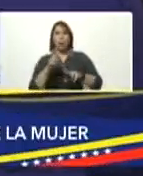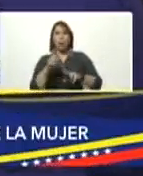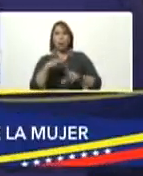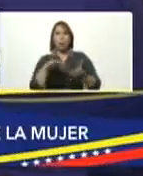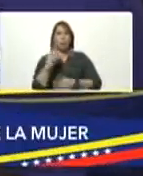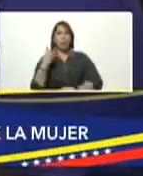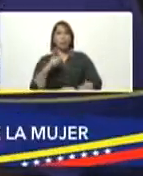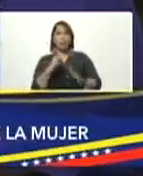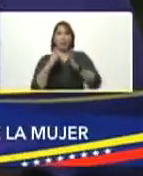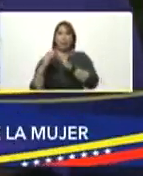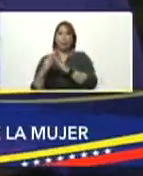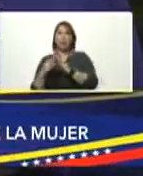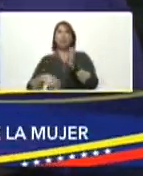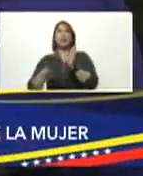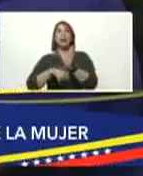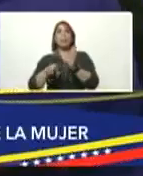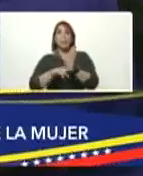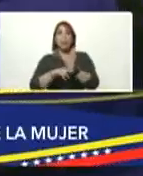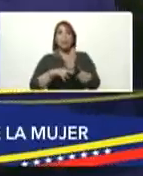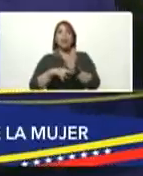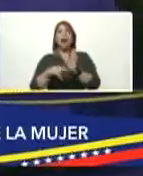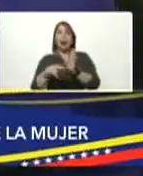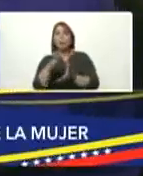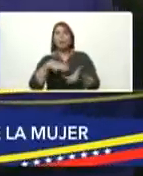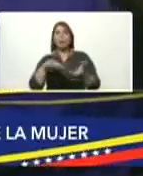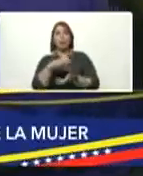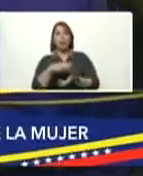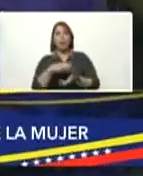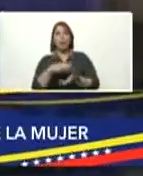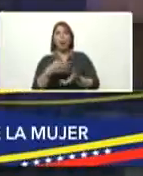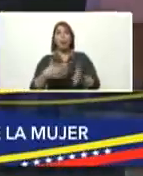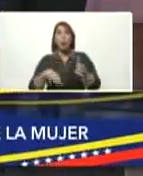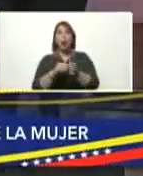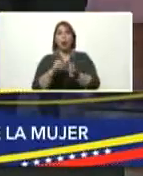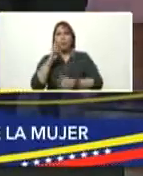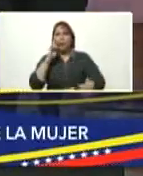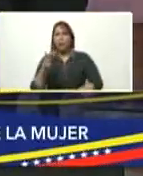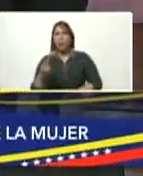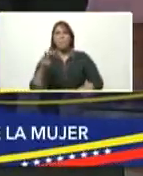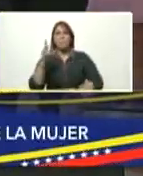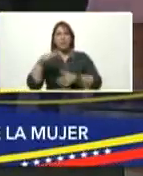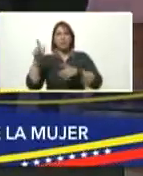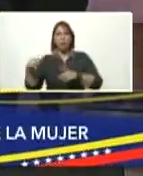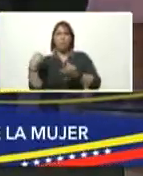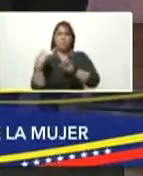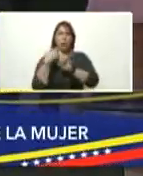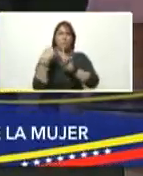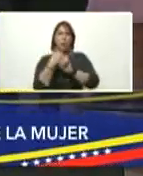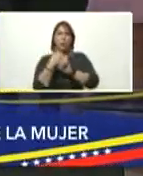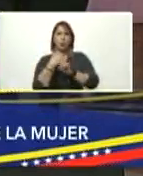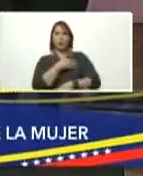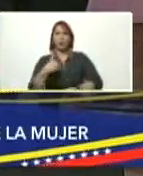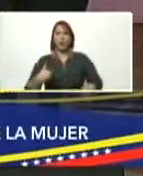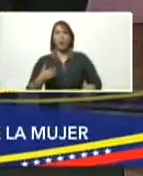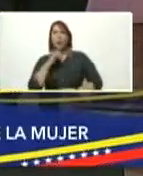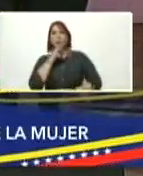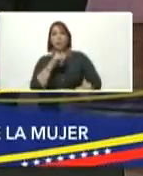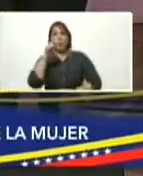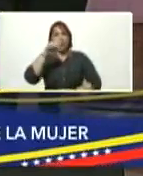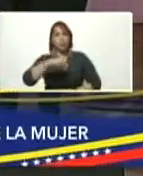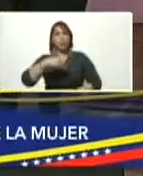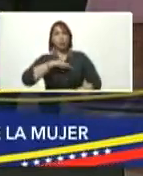mujer repite la condición de violencia y vuelve hasta con el malhechor, porque hemos visto los casos. Entonces queremos informarle que desde aquí